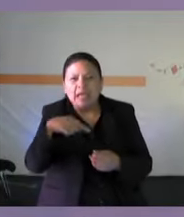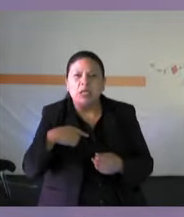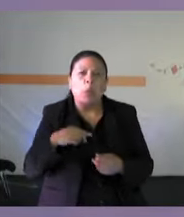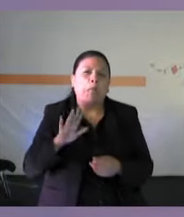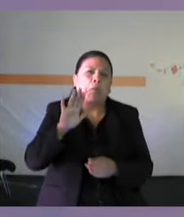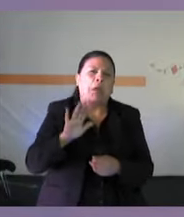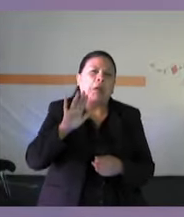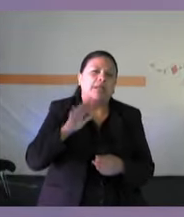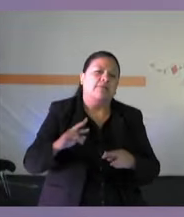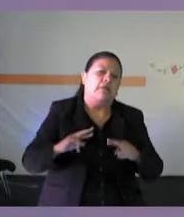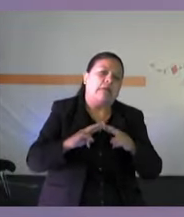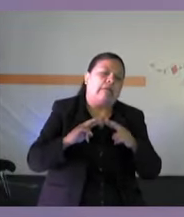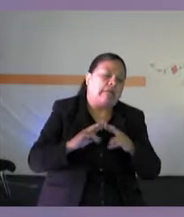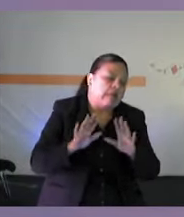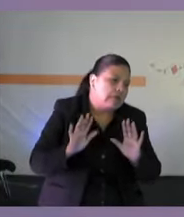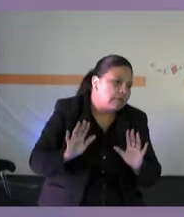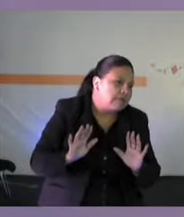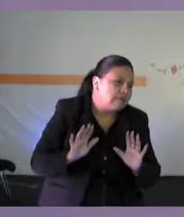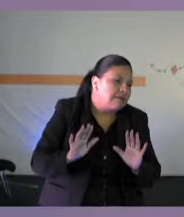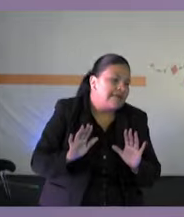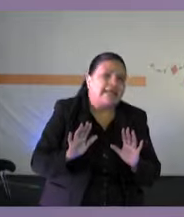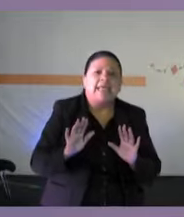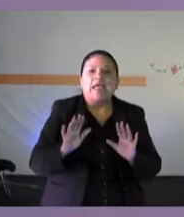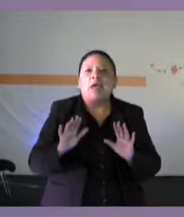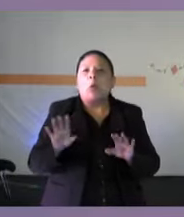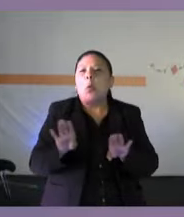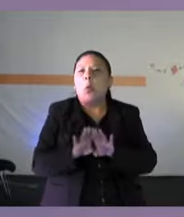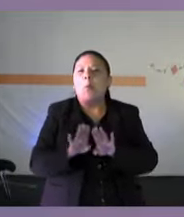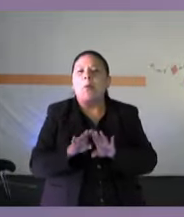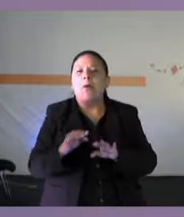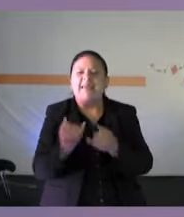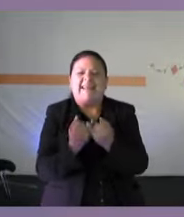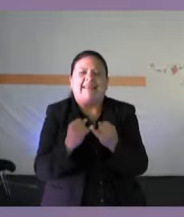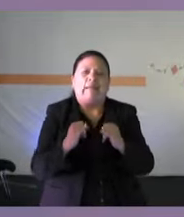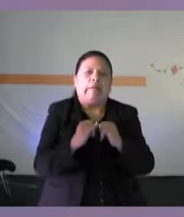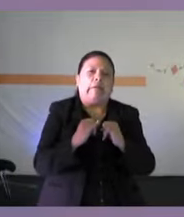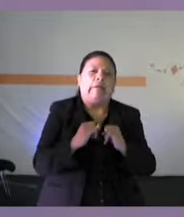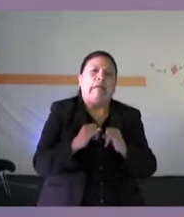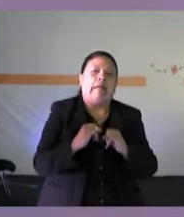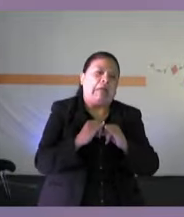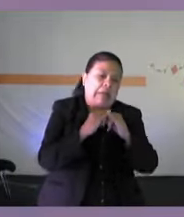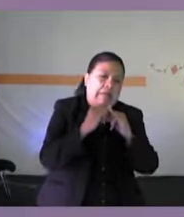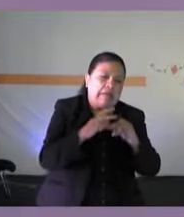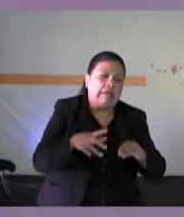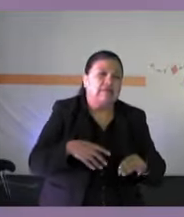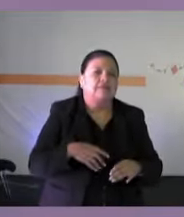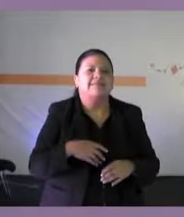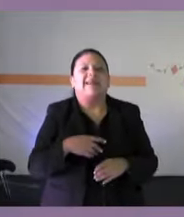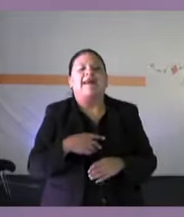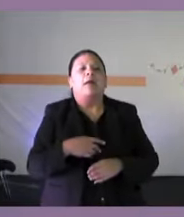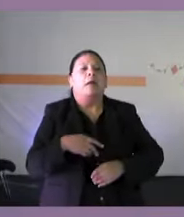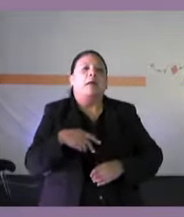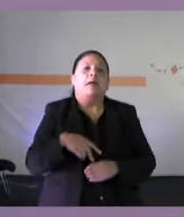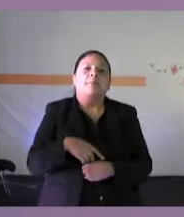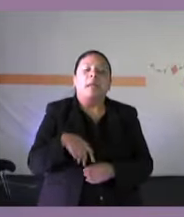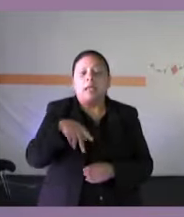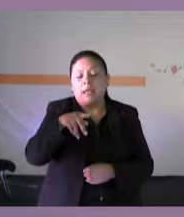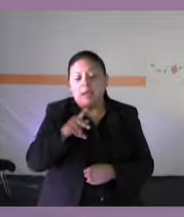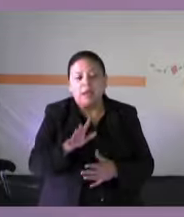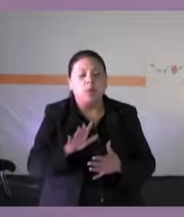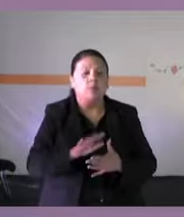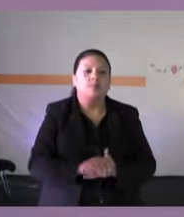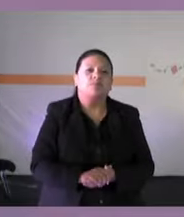dinero después cuando se termine la misa. Es el evangelio del terror, véanlo así. Sí, evangelio del terror. Según Ampuero, es que